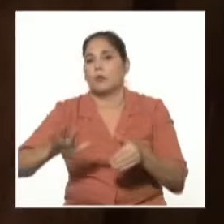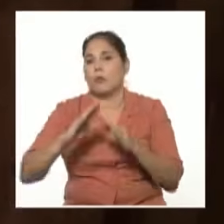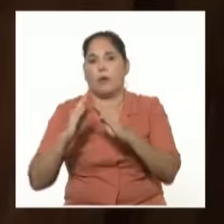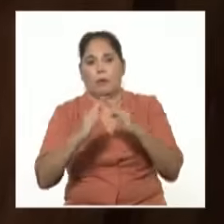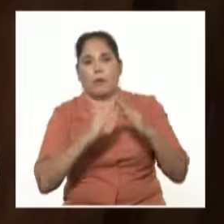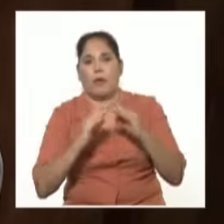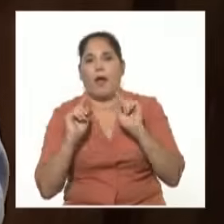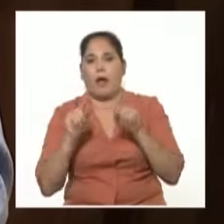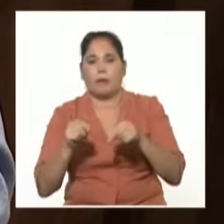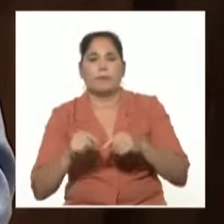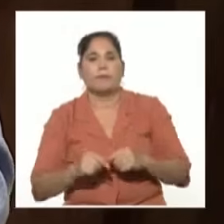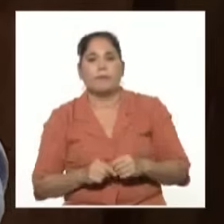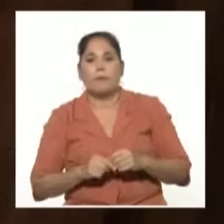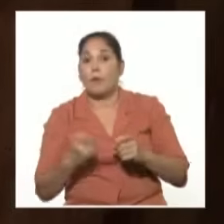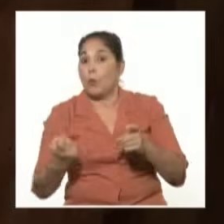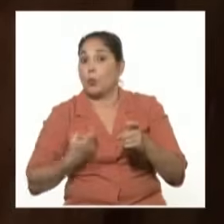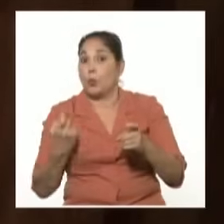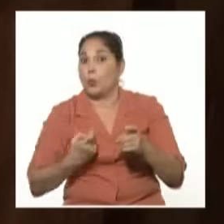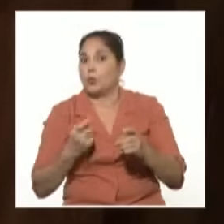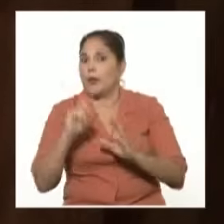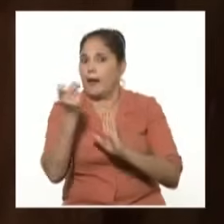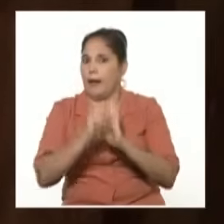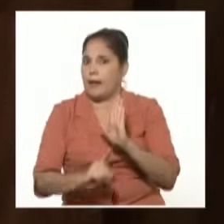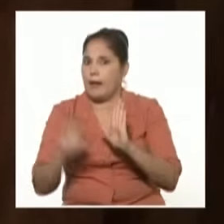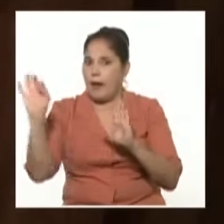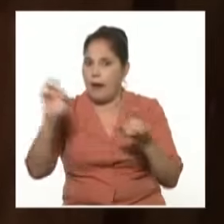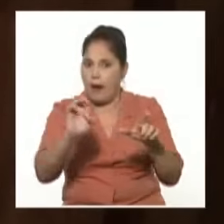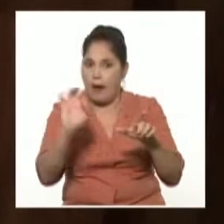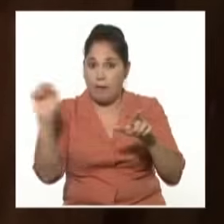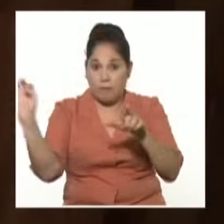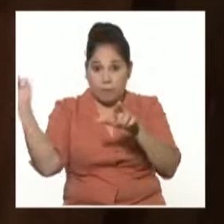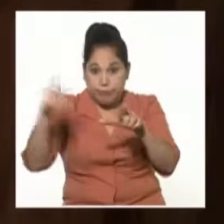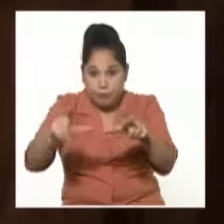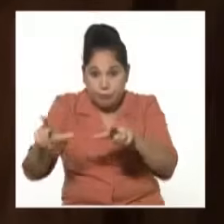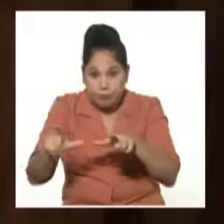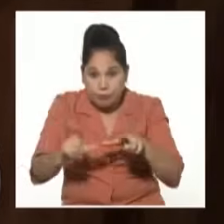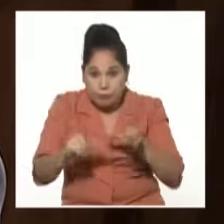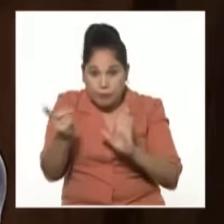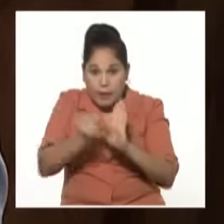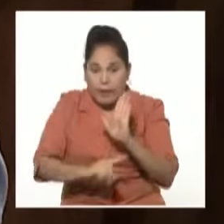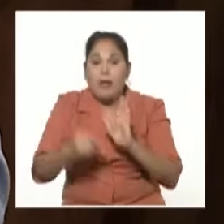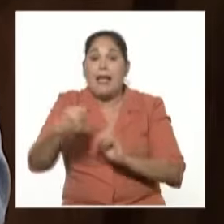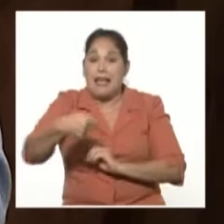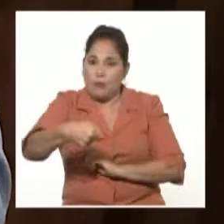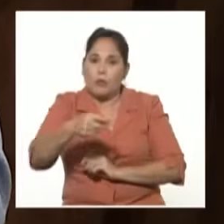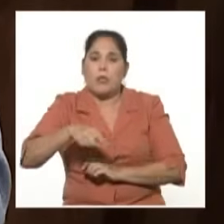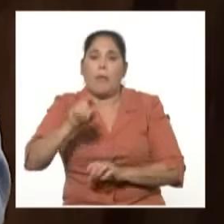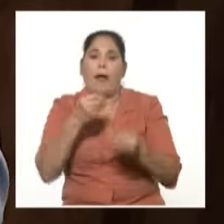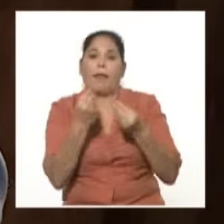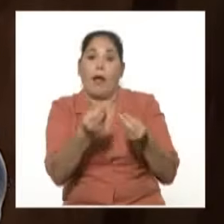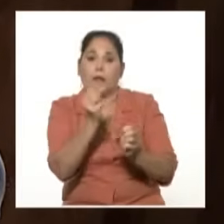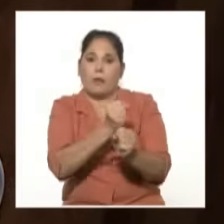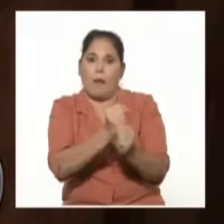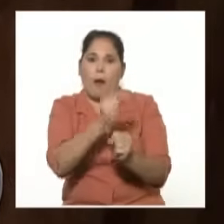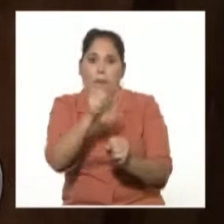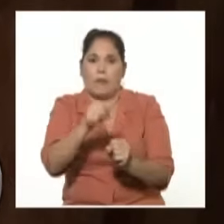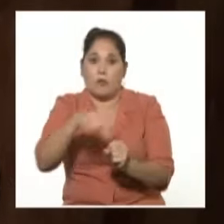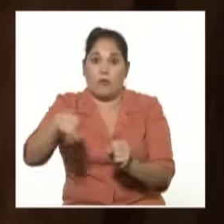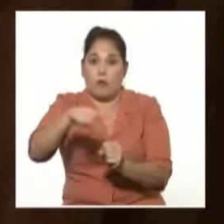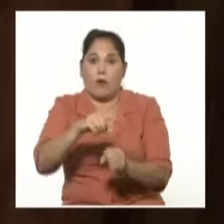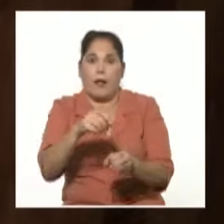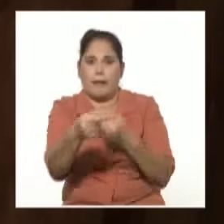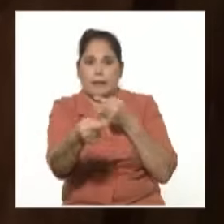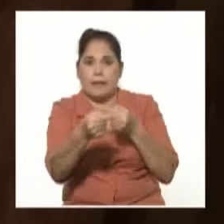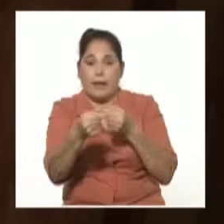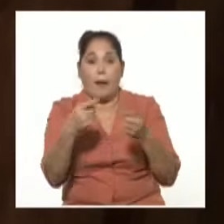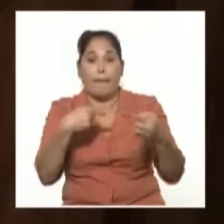comunidades. La batalla por la energía es también una batalla por la justicia territorial. Este Pleno